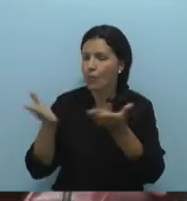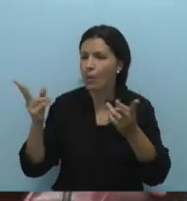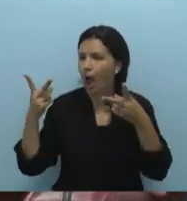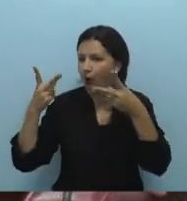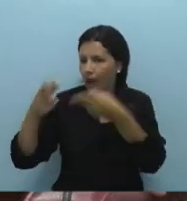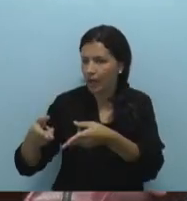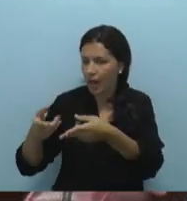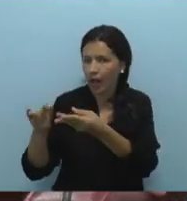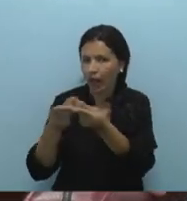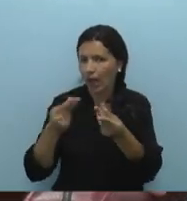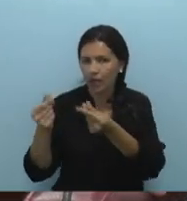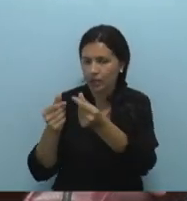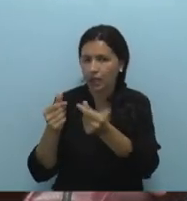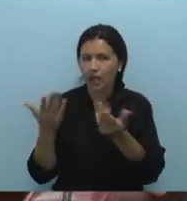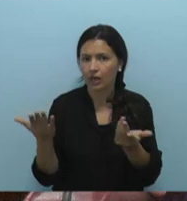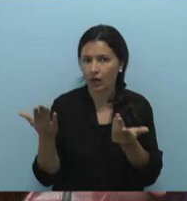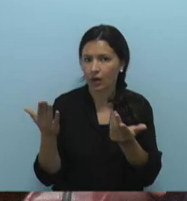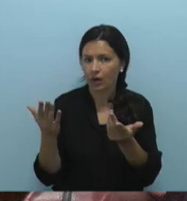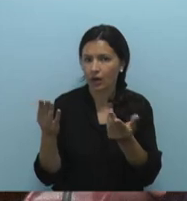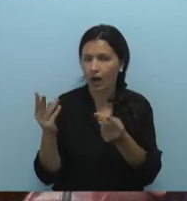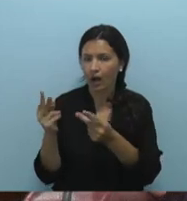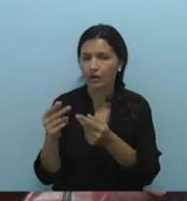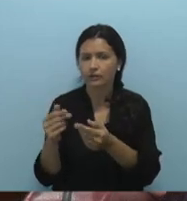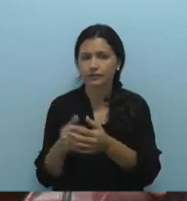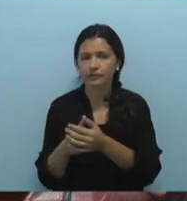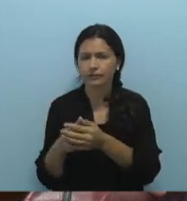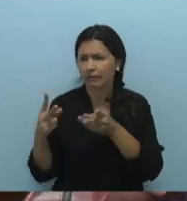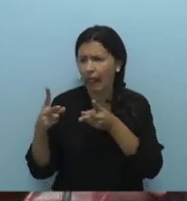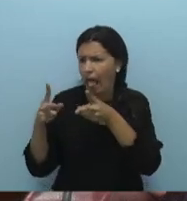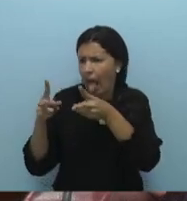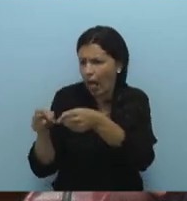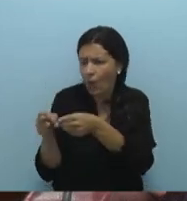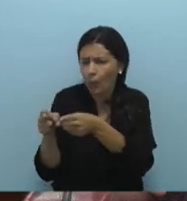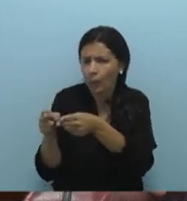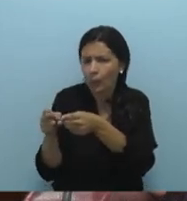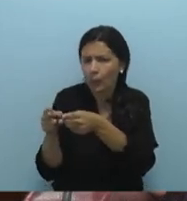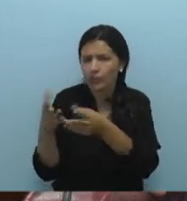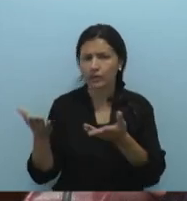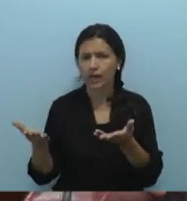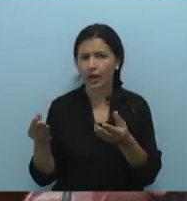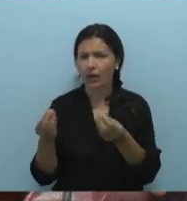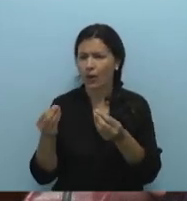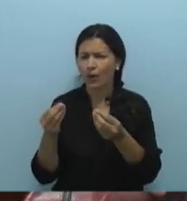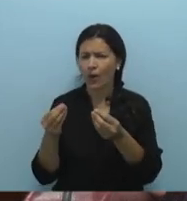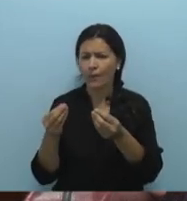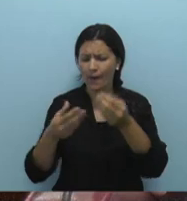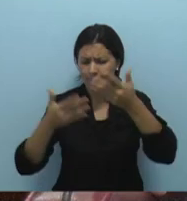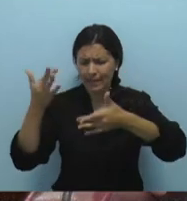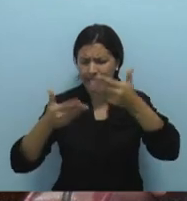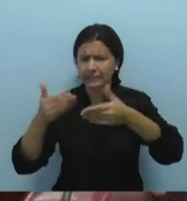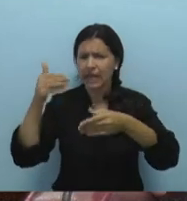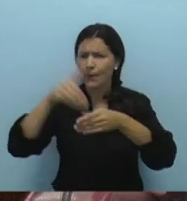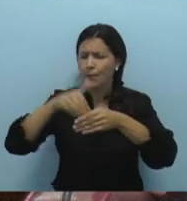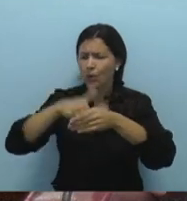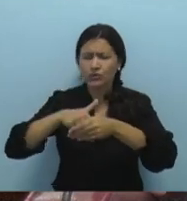públicas a tal punto de ajustarlas de tal manera que ni siquiera cumplía con la planilla que estaba votada